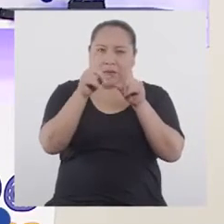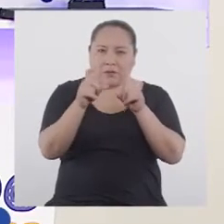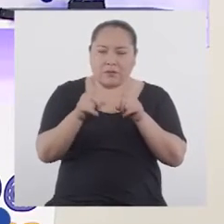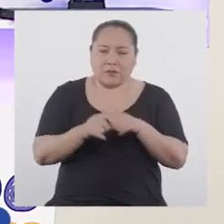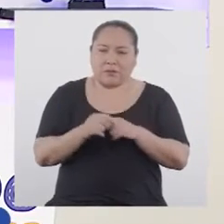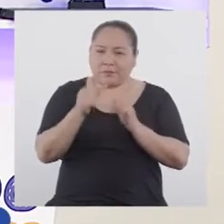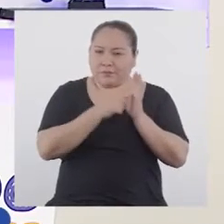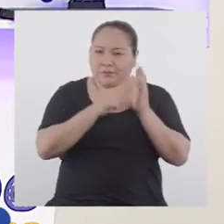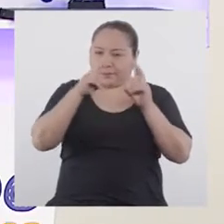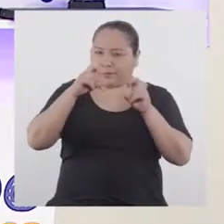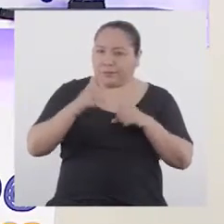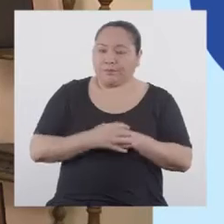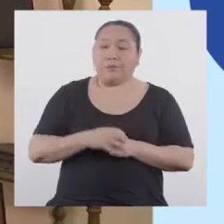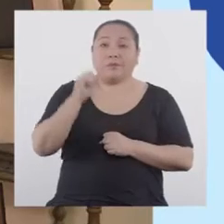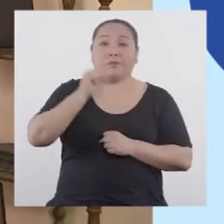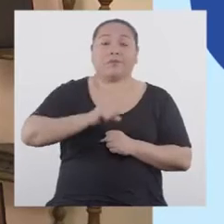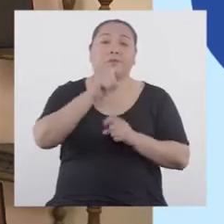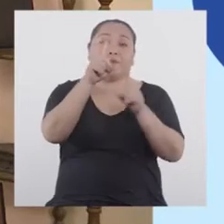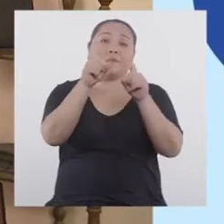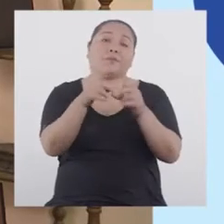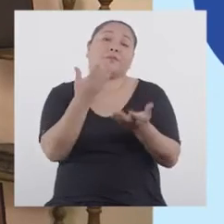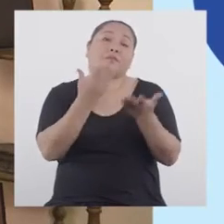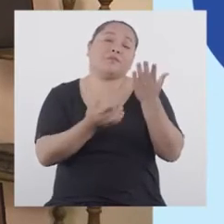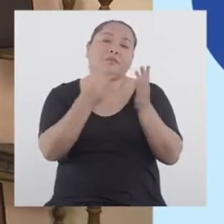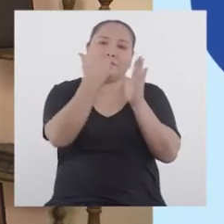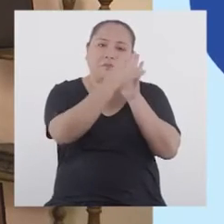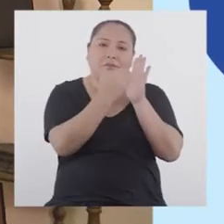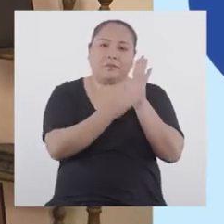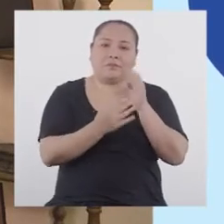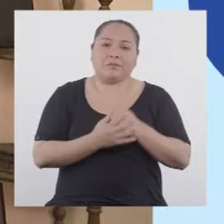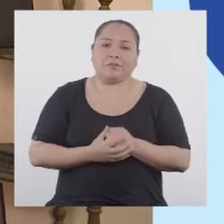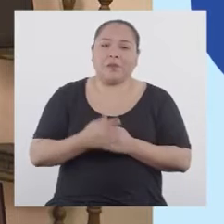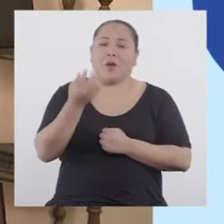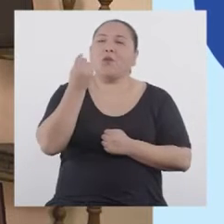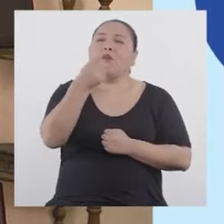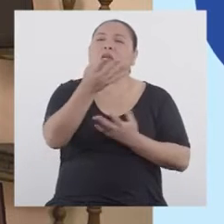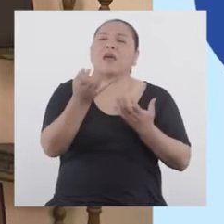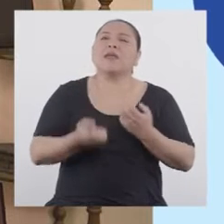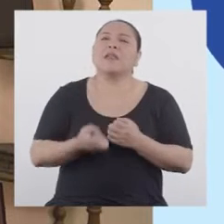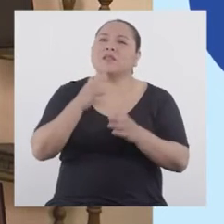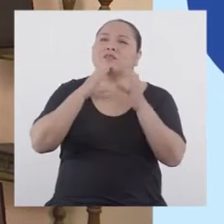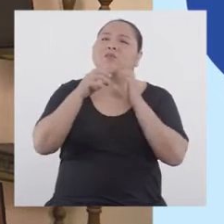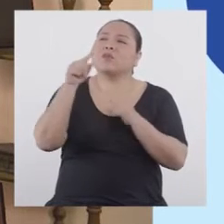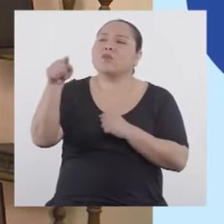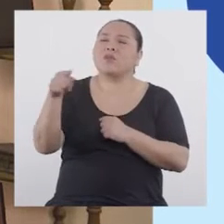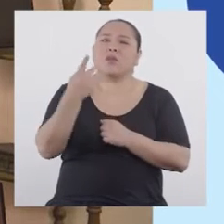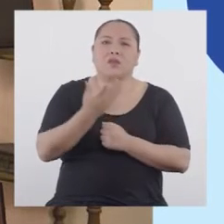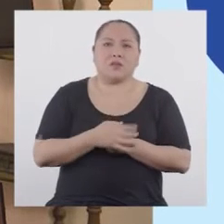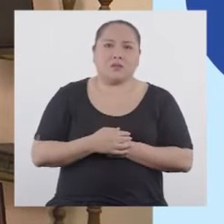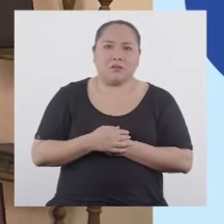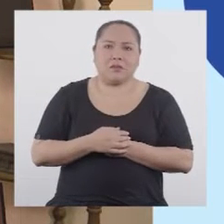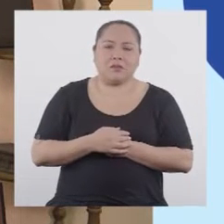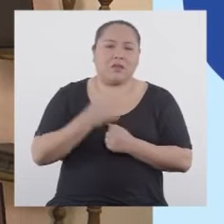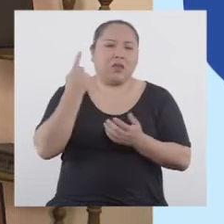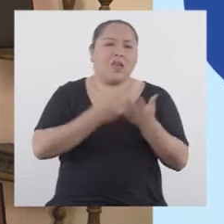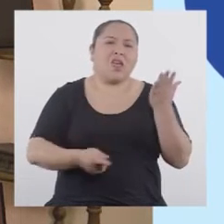preguntas clave para la investigación? Y las preguntas podrían ser: ¿por qué quieres hablar con ellas? ¿Qué vas a